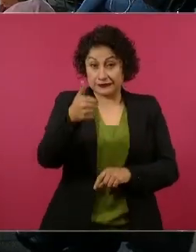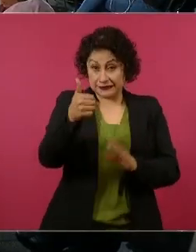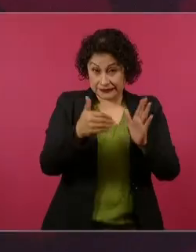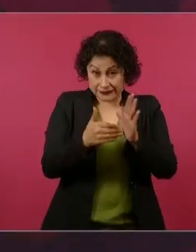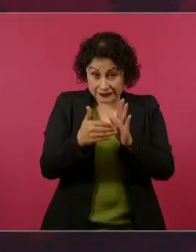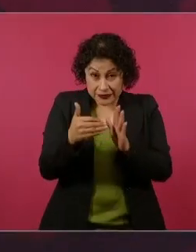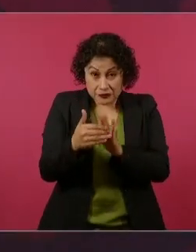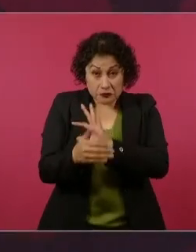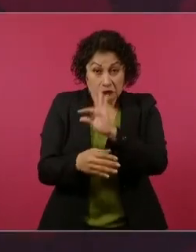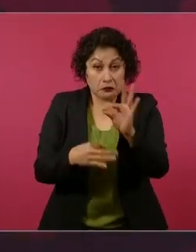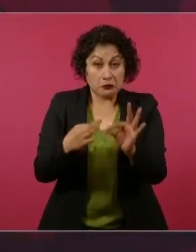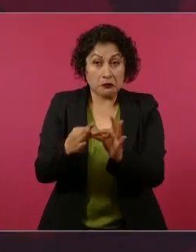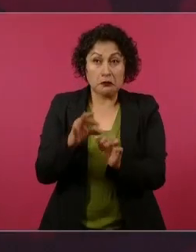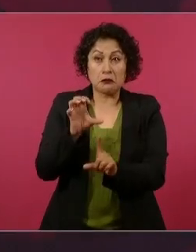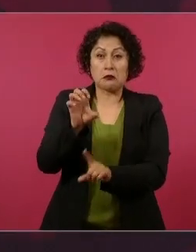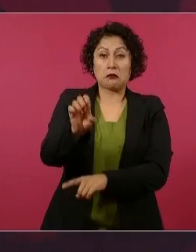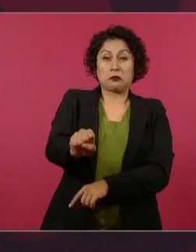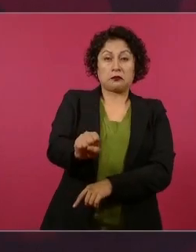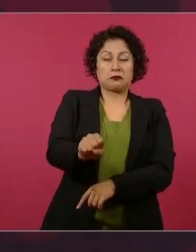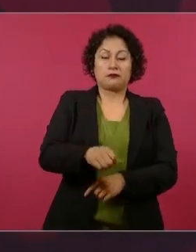No.